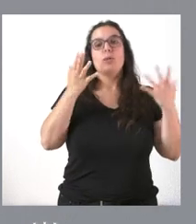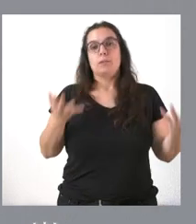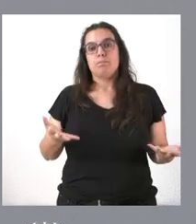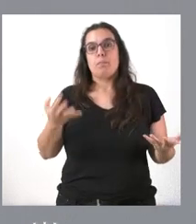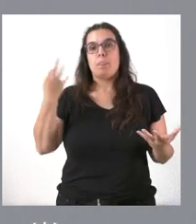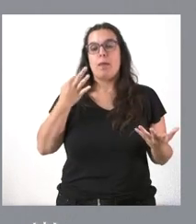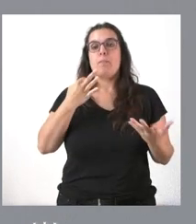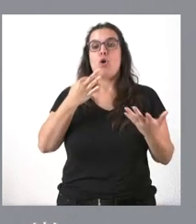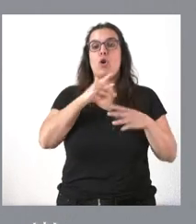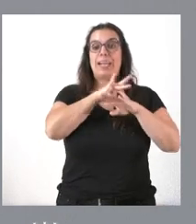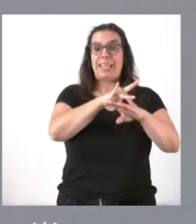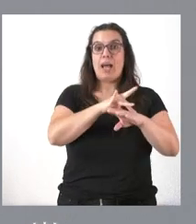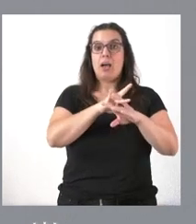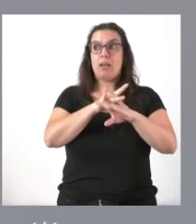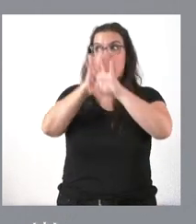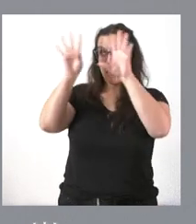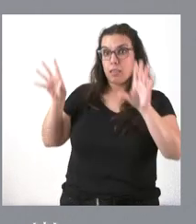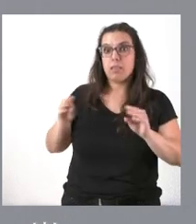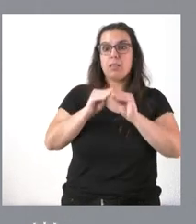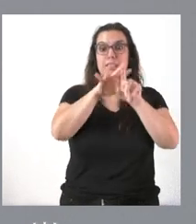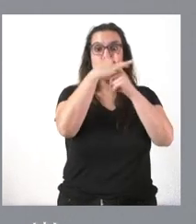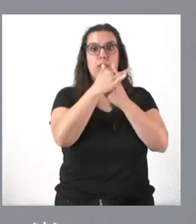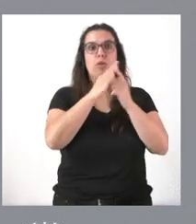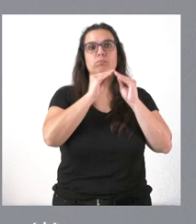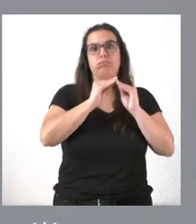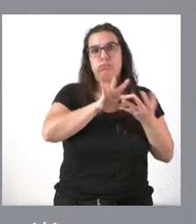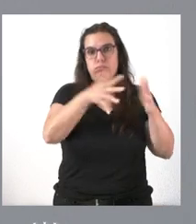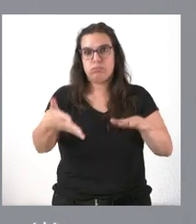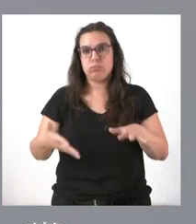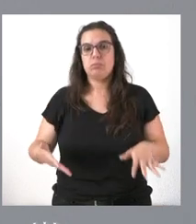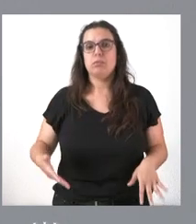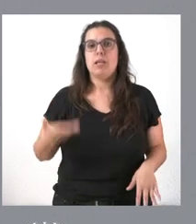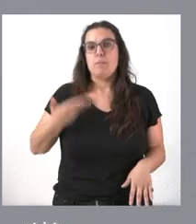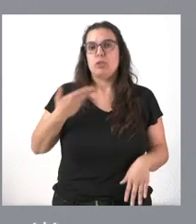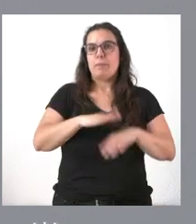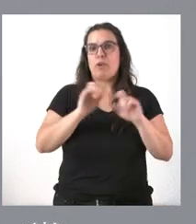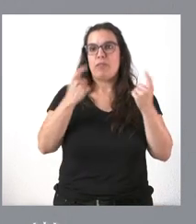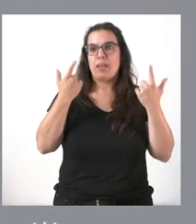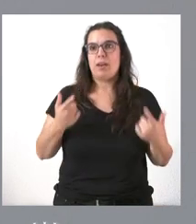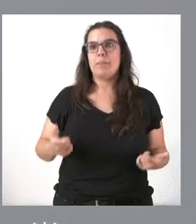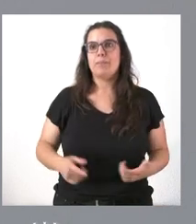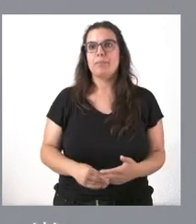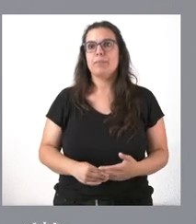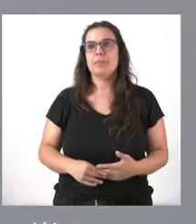esa guía de funcionamiento y es importante para que esté en vigor sí pero